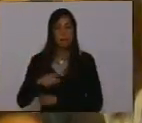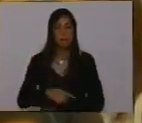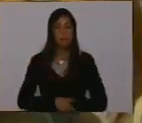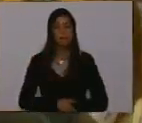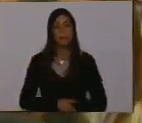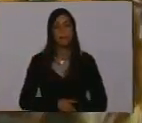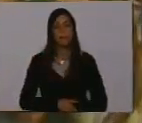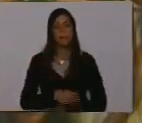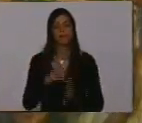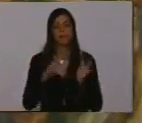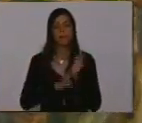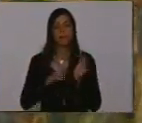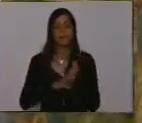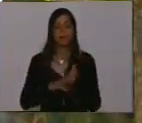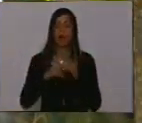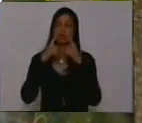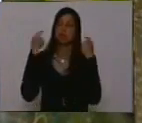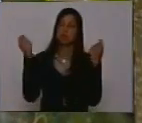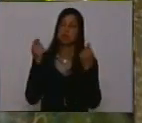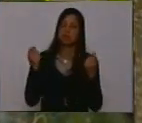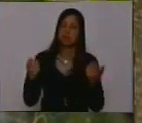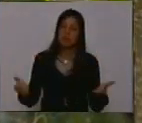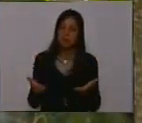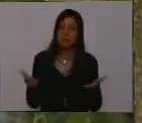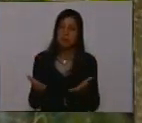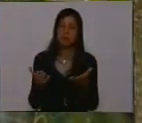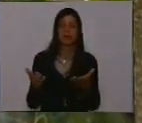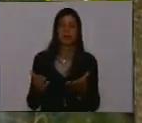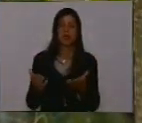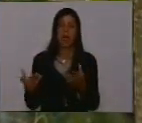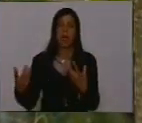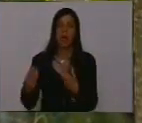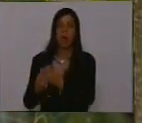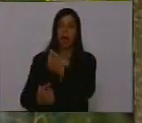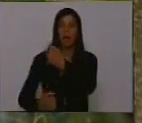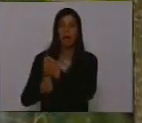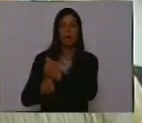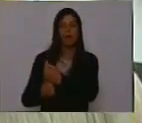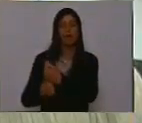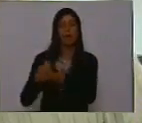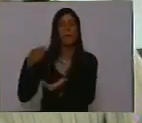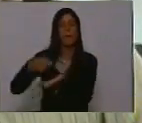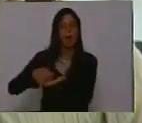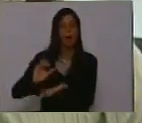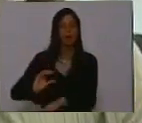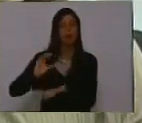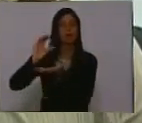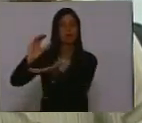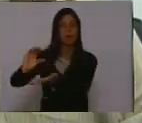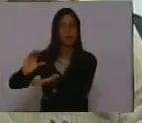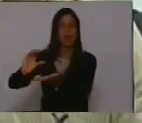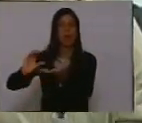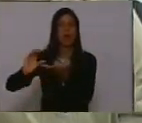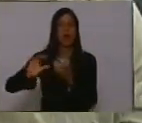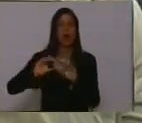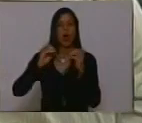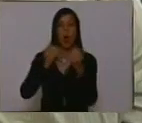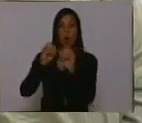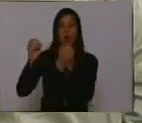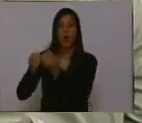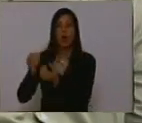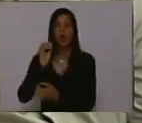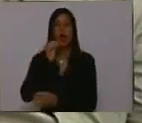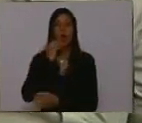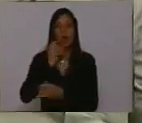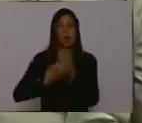garantizará la promoción, acompañamiento integral y financiamiento a las organizaciones juveniles que contribuyan al